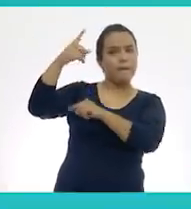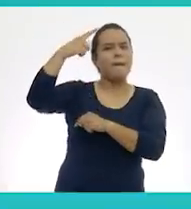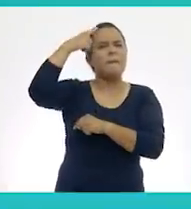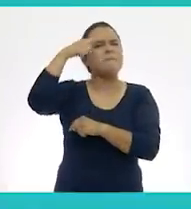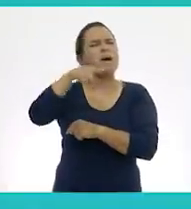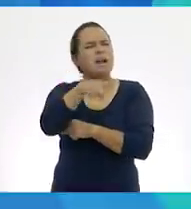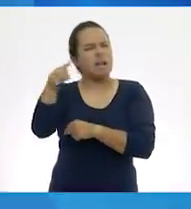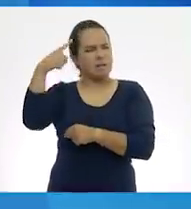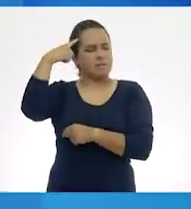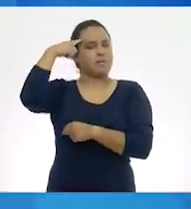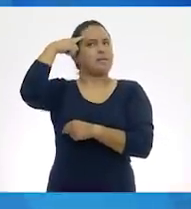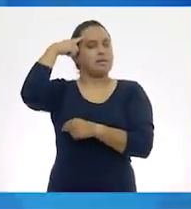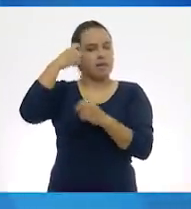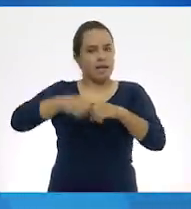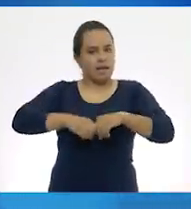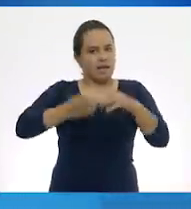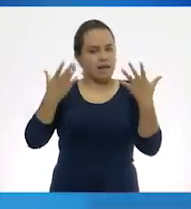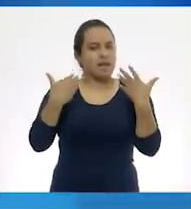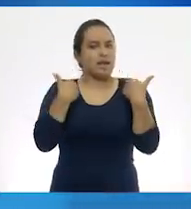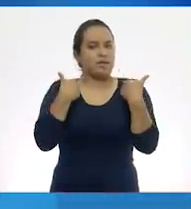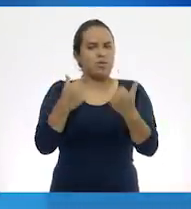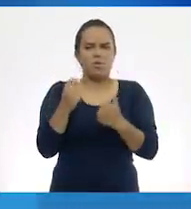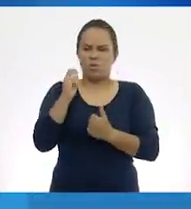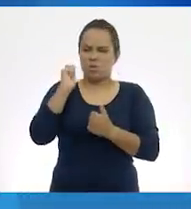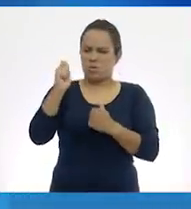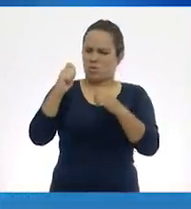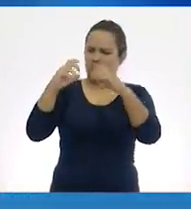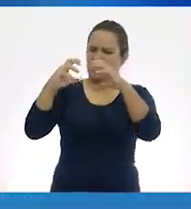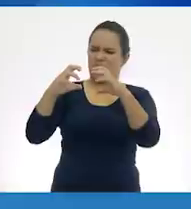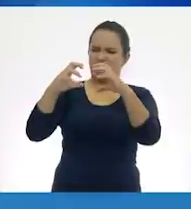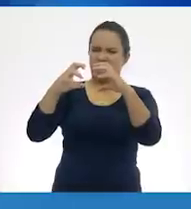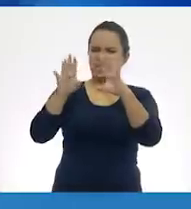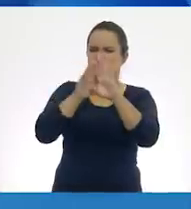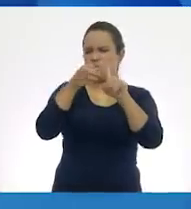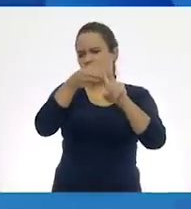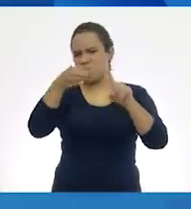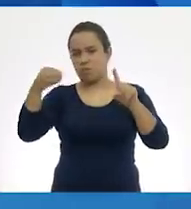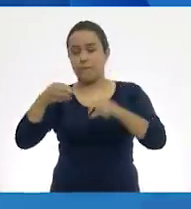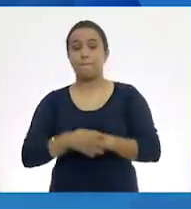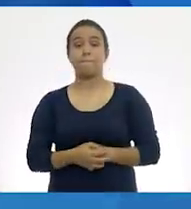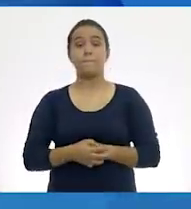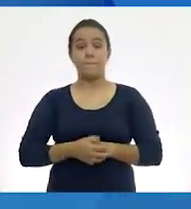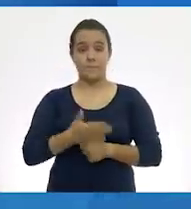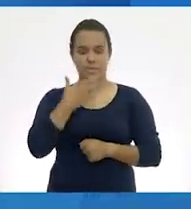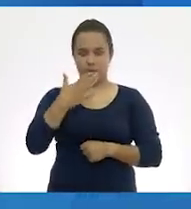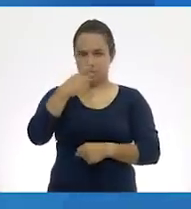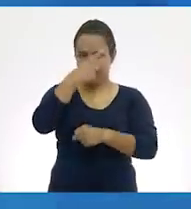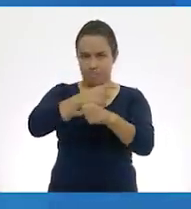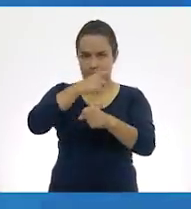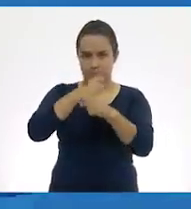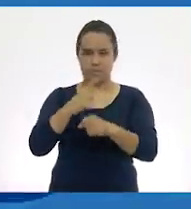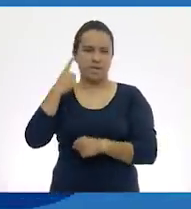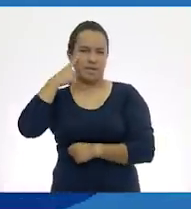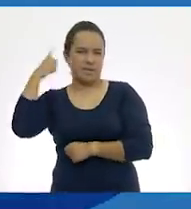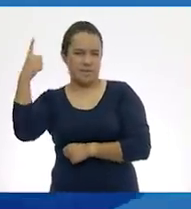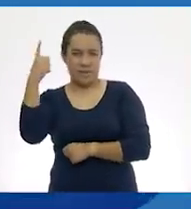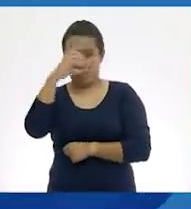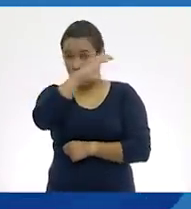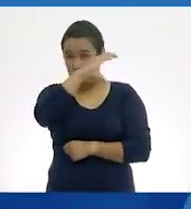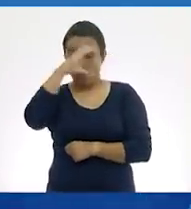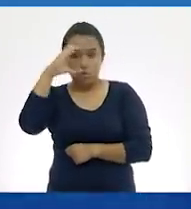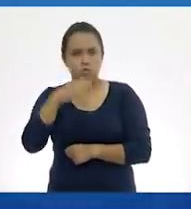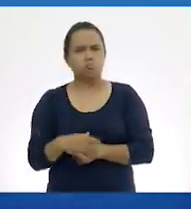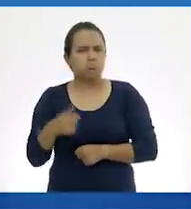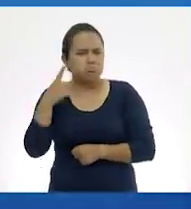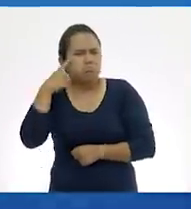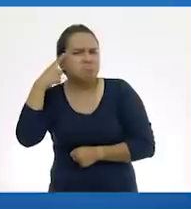idea mucho mejor de cómo está estructurado? Perfecto. Muy bien. Tenemos para empezar esta imagen que, si te puedes